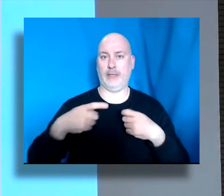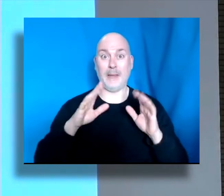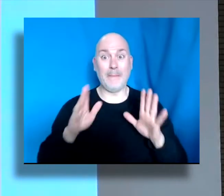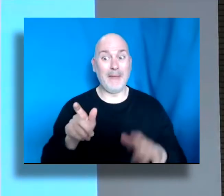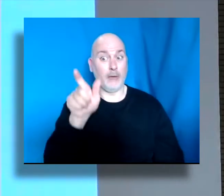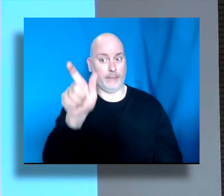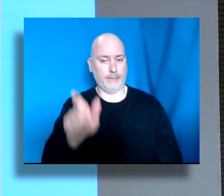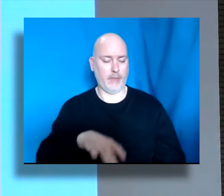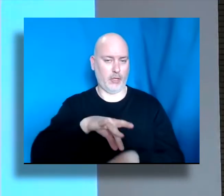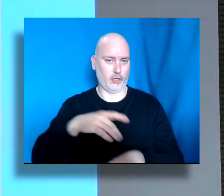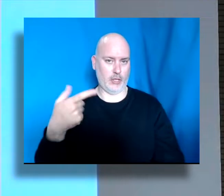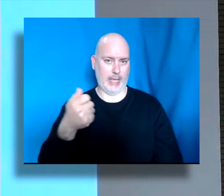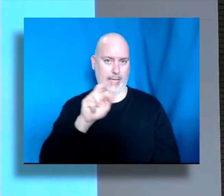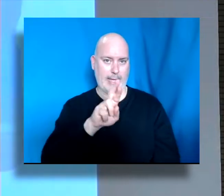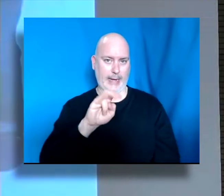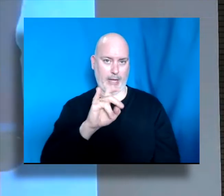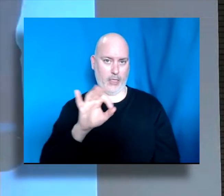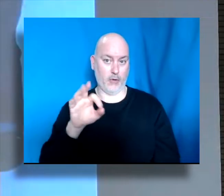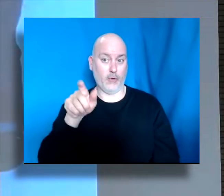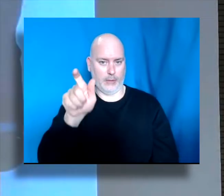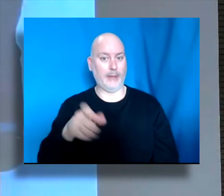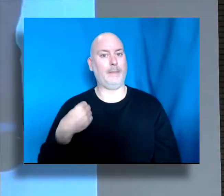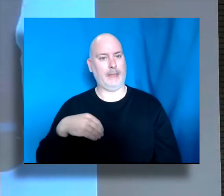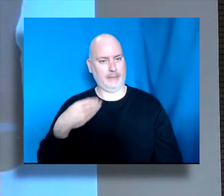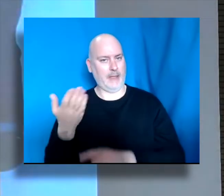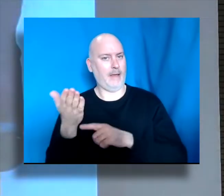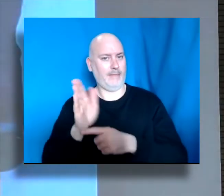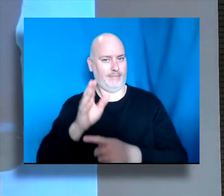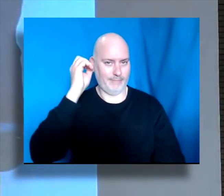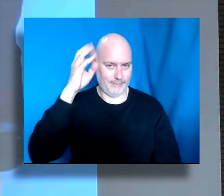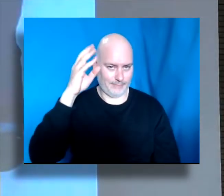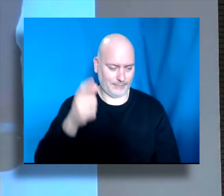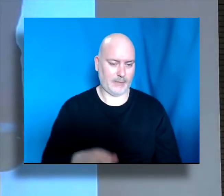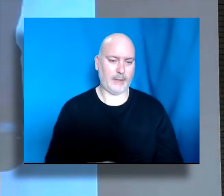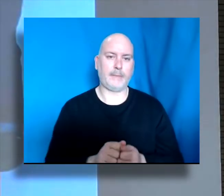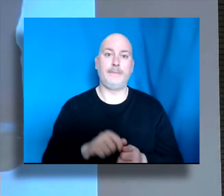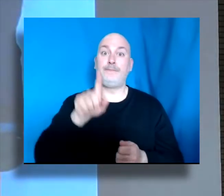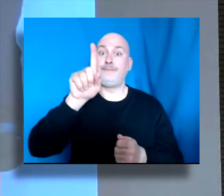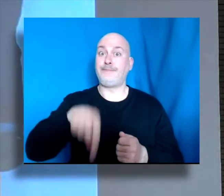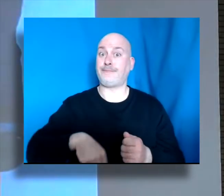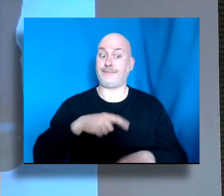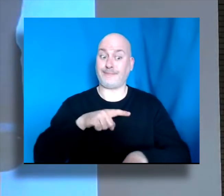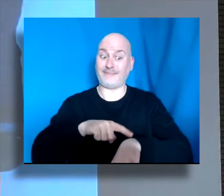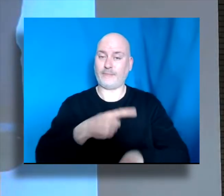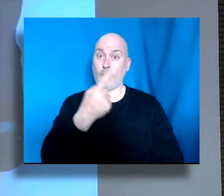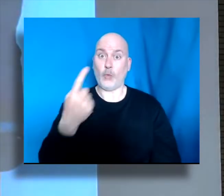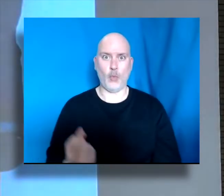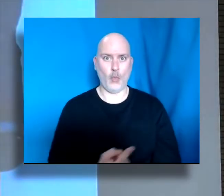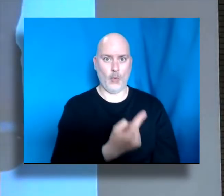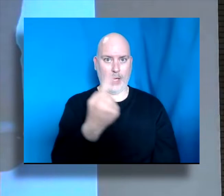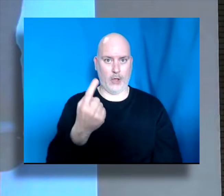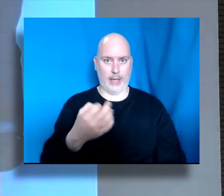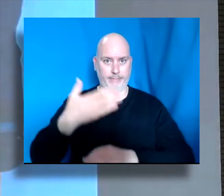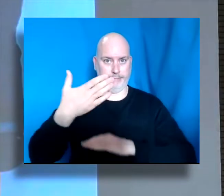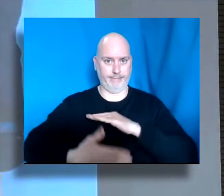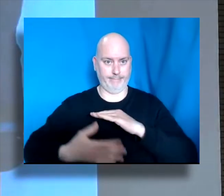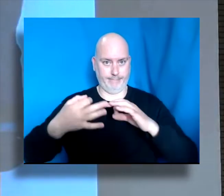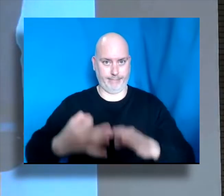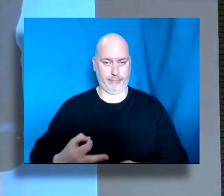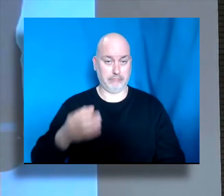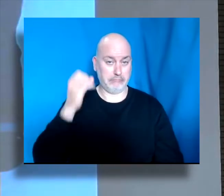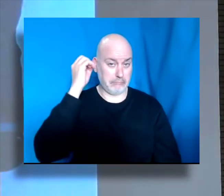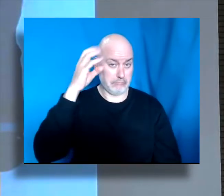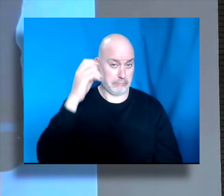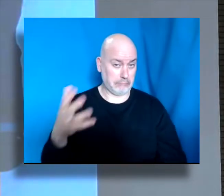Garrido, que ahora voy a dar paso. Antes de todo, indicaros que tenemos un tiempo de una hora. Lo que es la ponencia durará